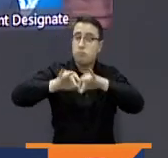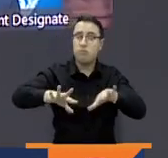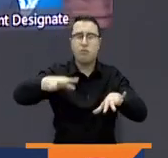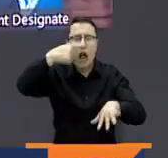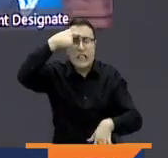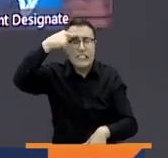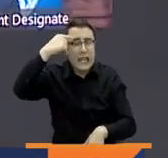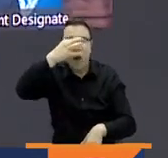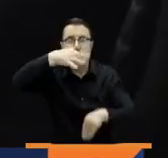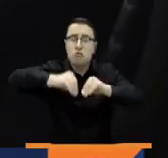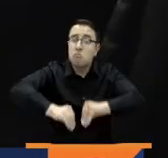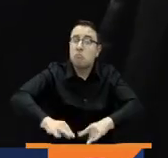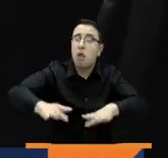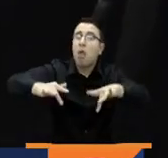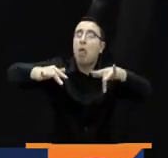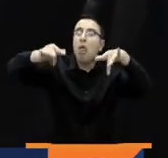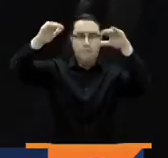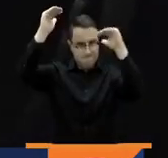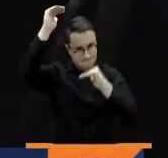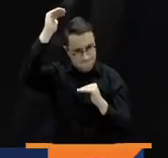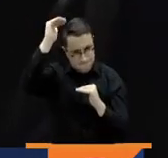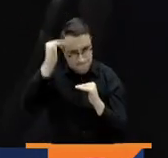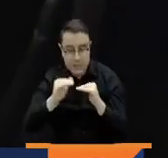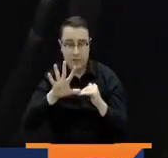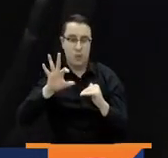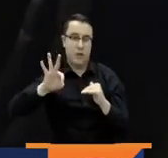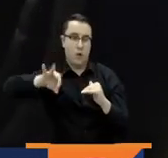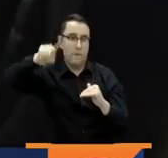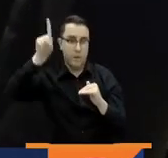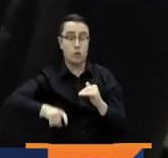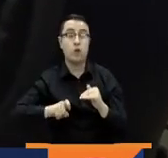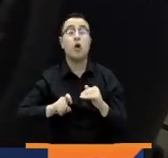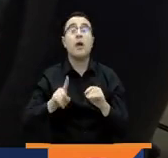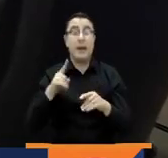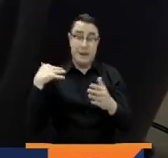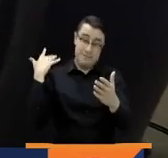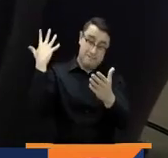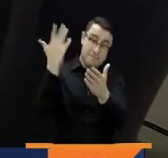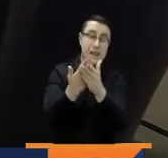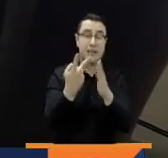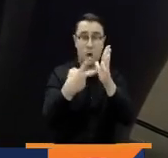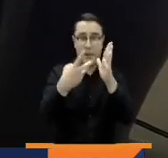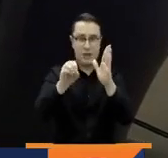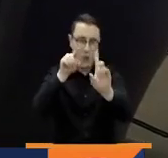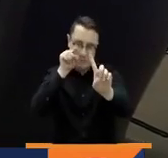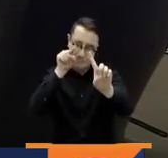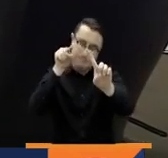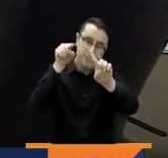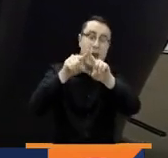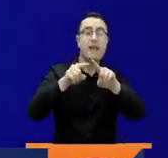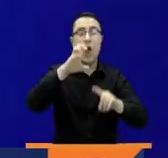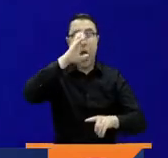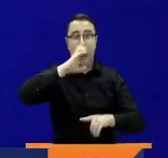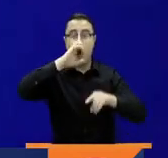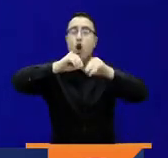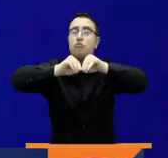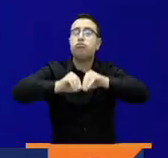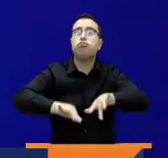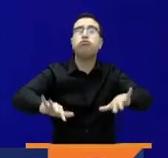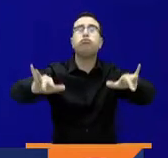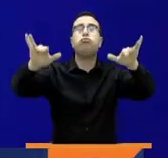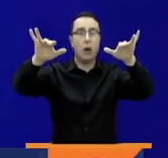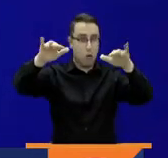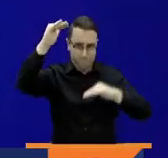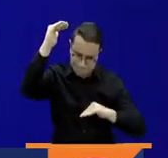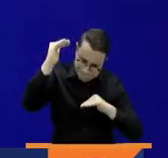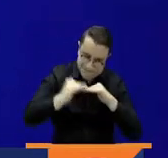año 2030 y de llegar al año 2050 con la carbono neutralidad, por lo cual destacó la importancia de la Ley de Acción Climática. Un proyecto